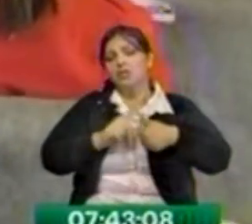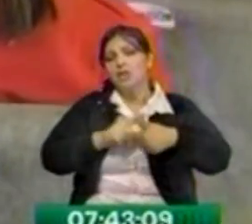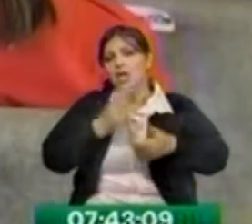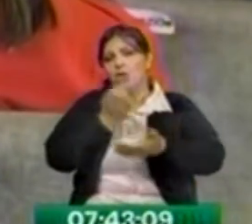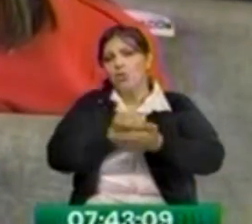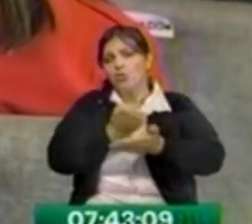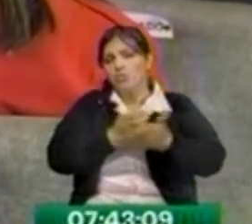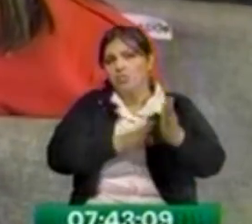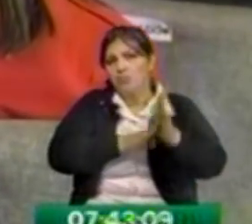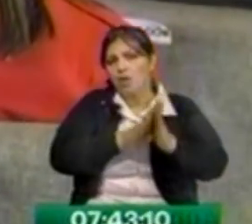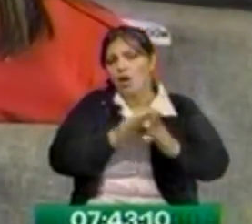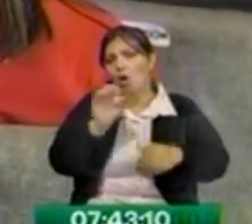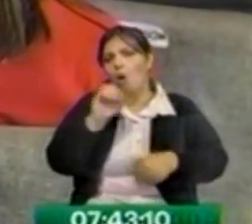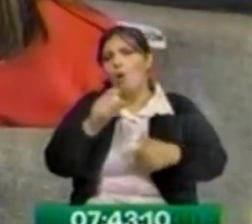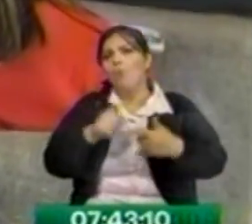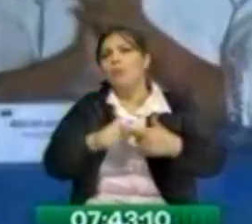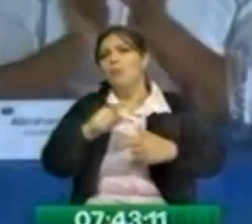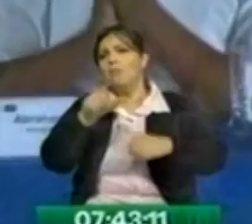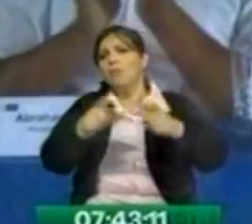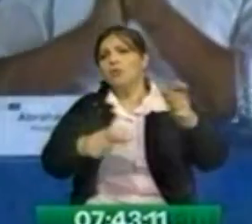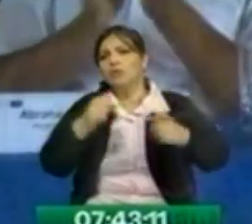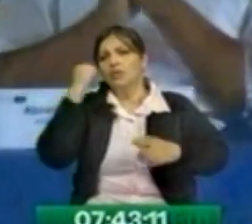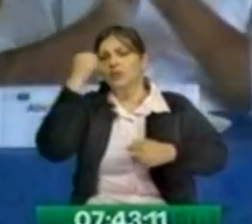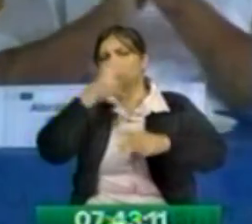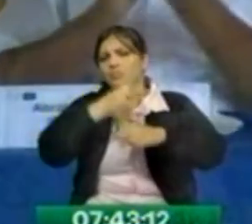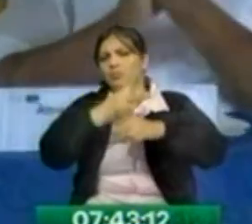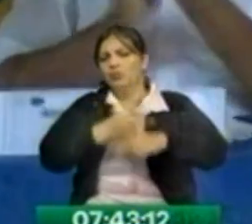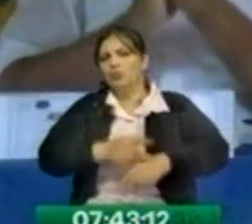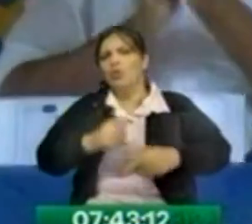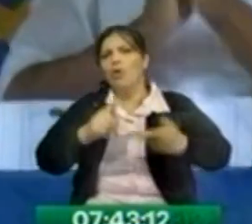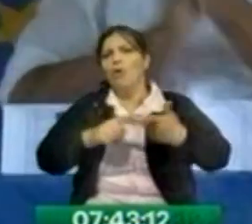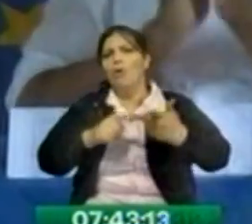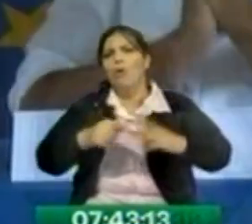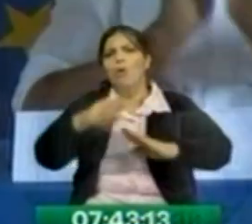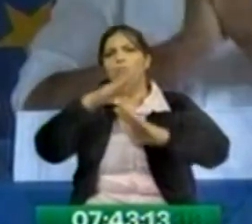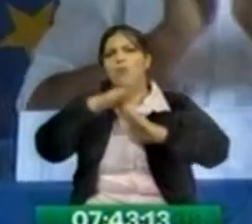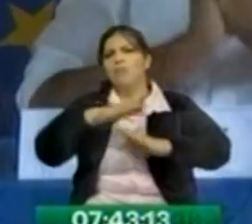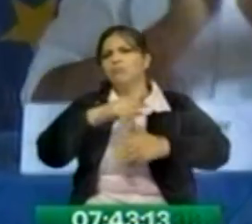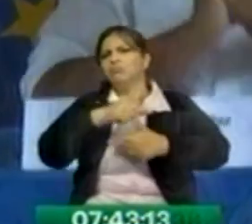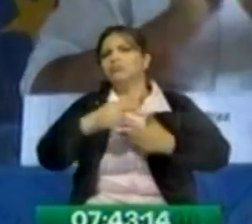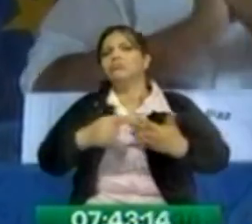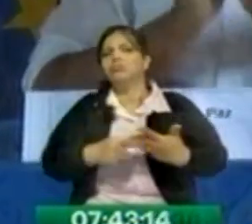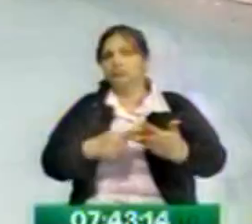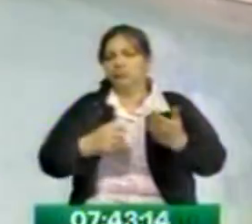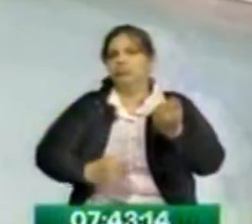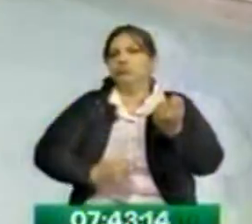humanos y campañas para fortalecer la cultura de paz informó rosa elena vascones